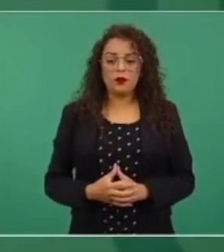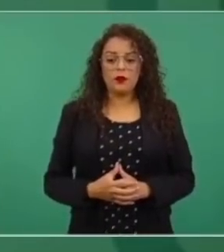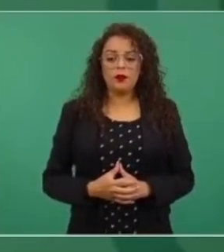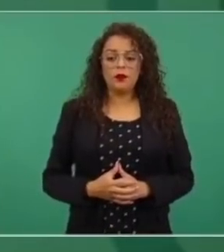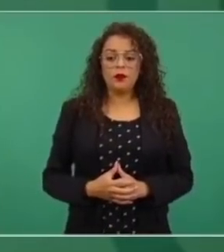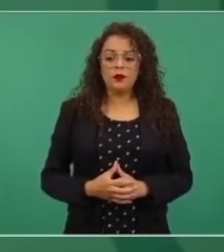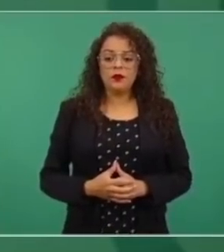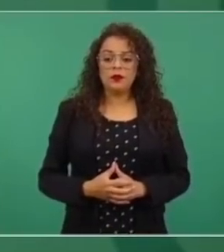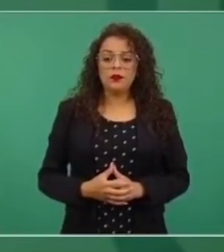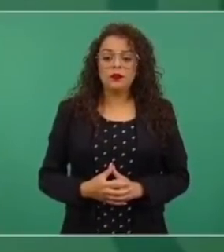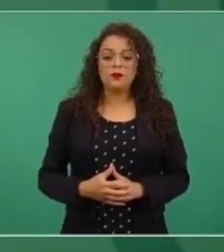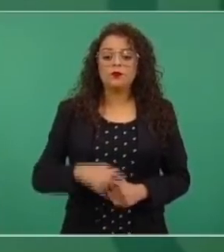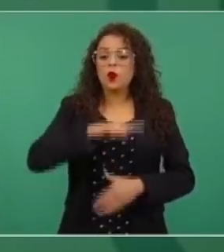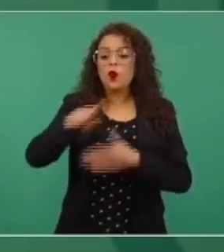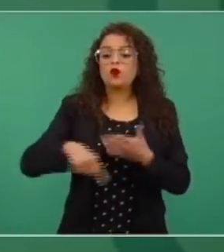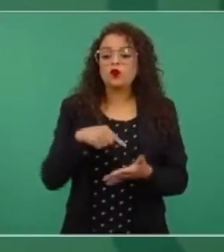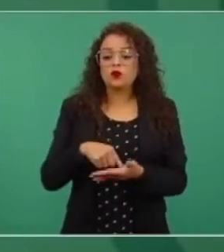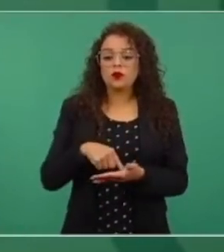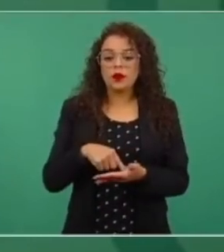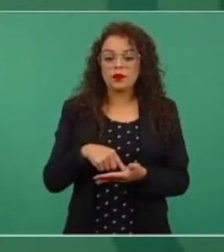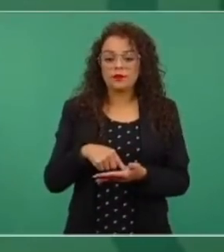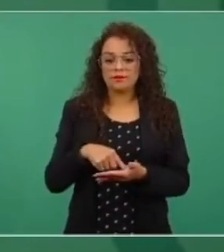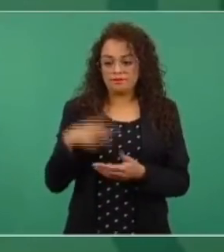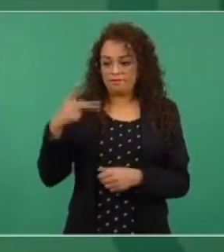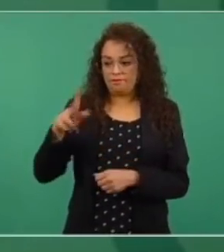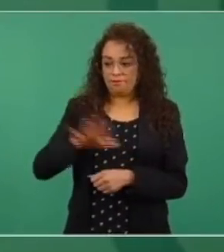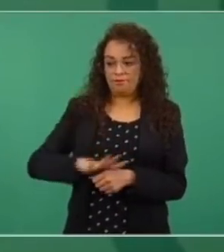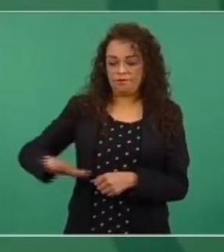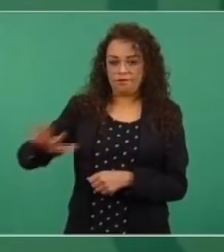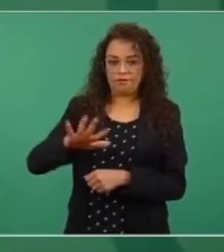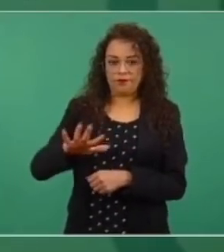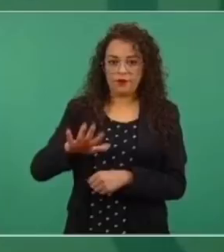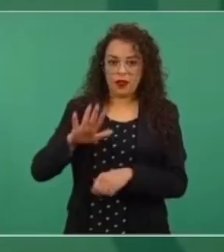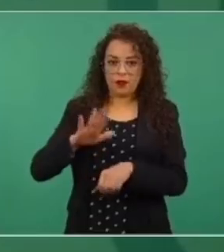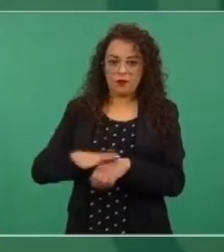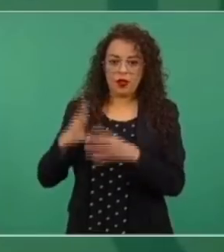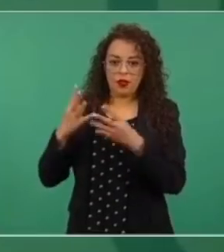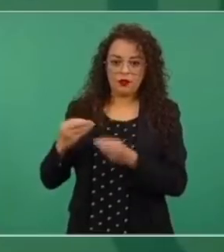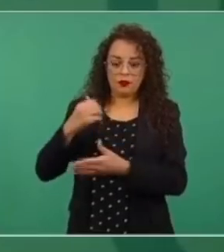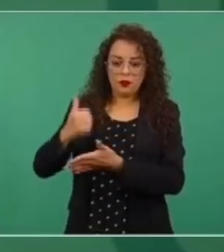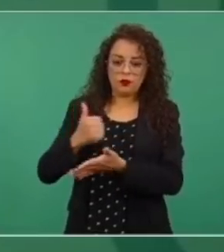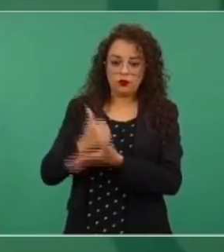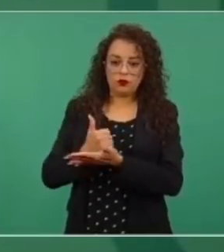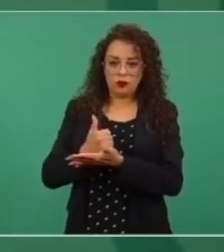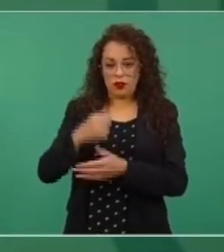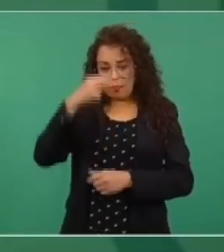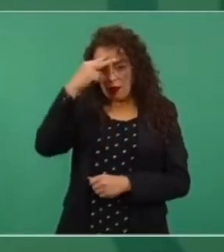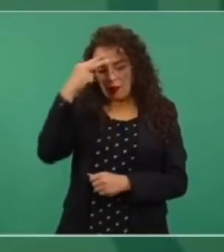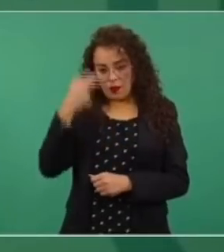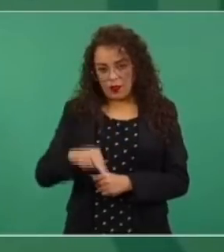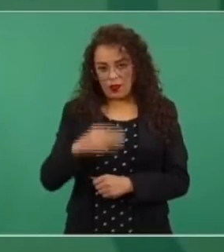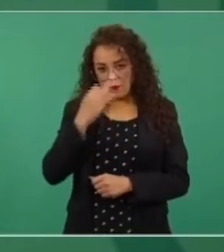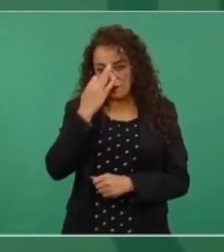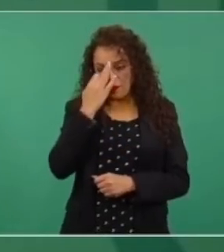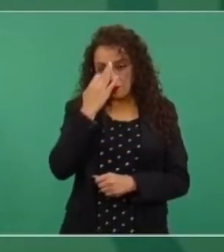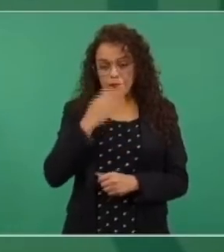de la zona metropolitana de la Ciudad de México.